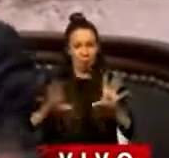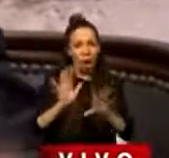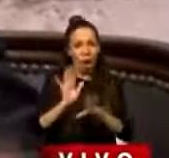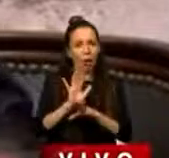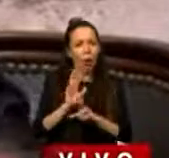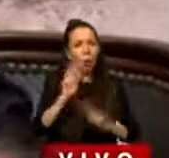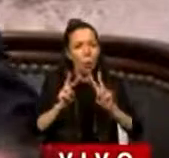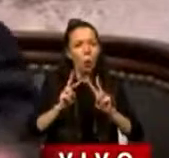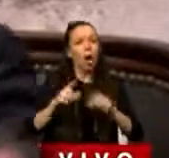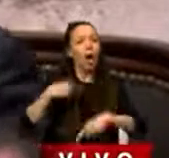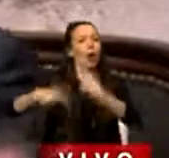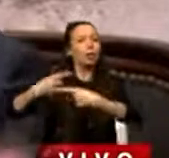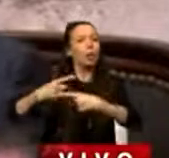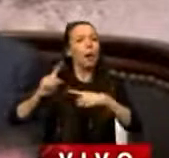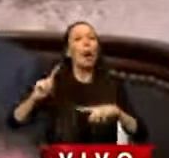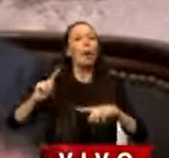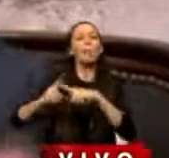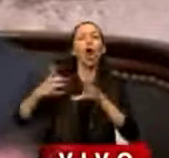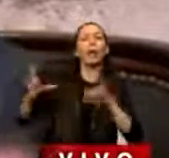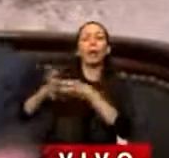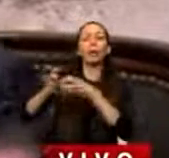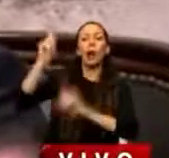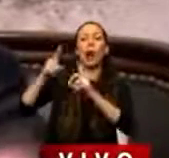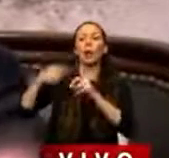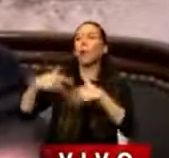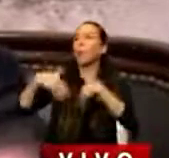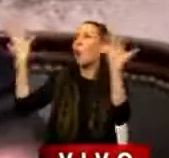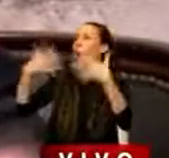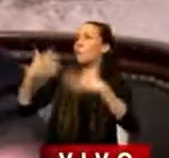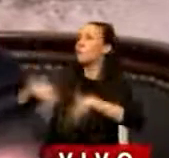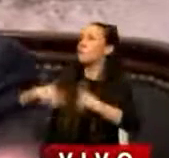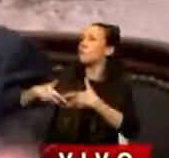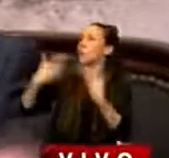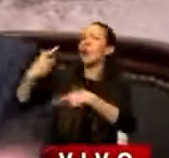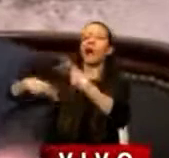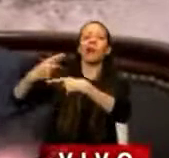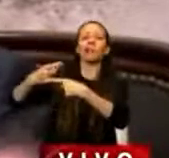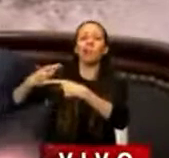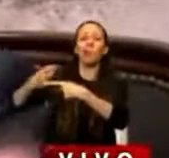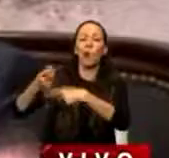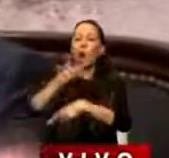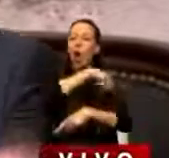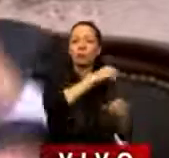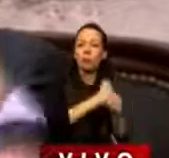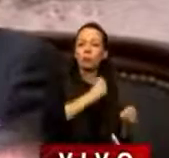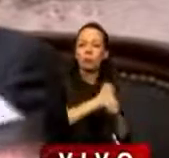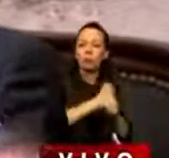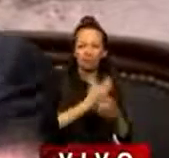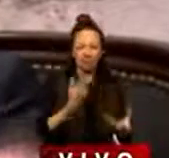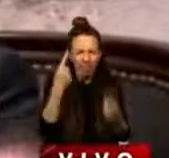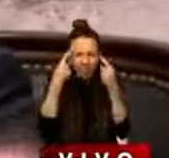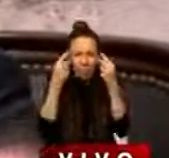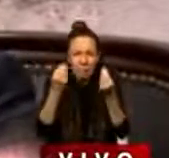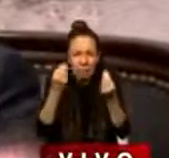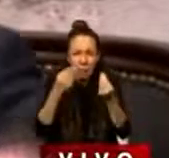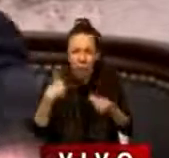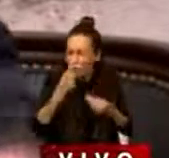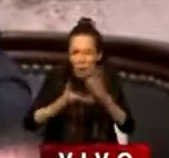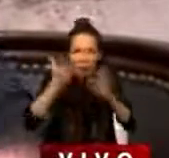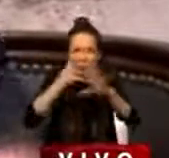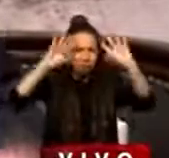siga la joda de la política. ¿En qué están pensando? Estamos al borde del abismo y quieren seguir con